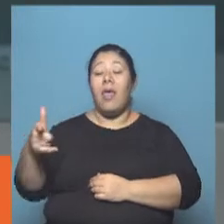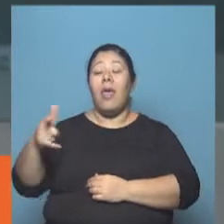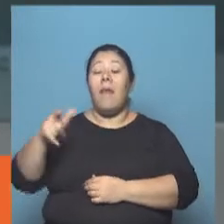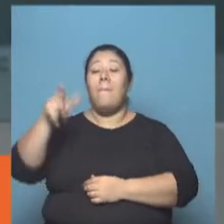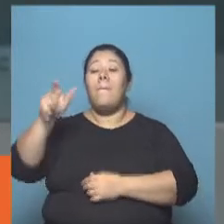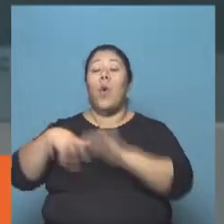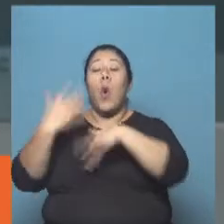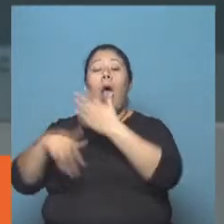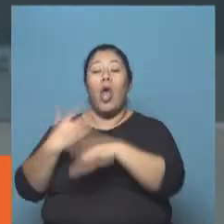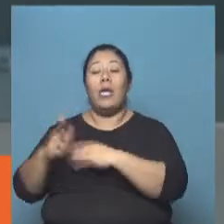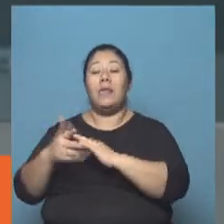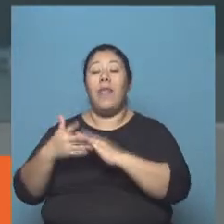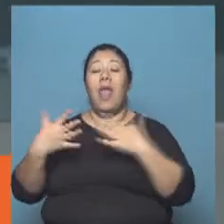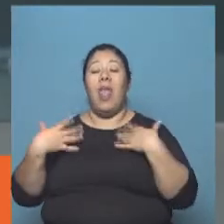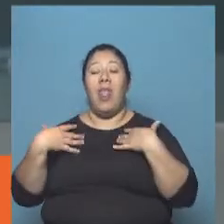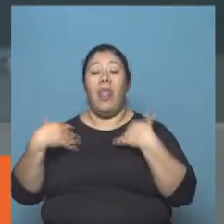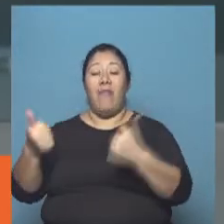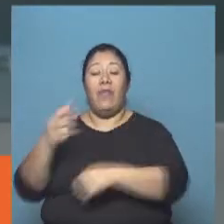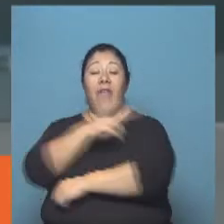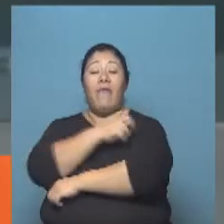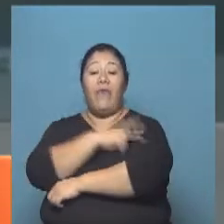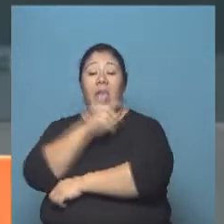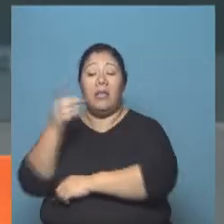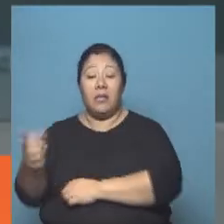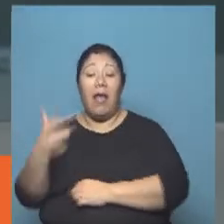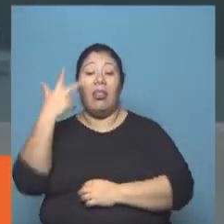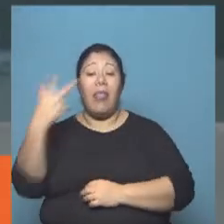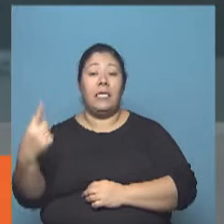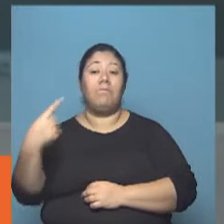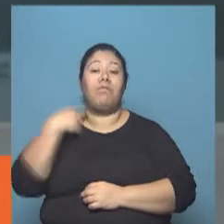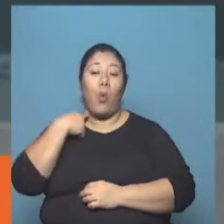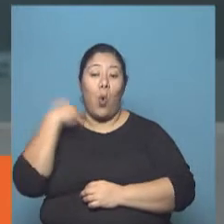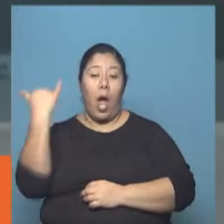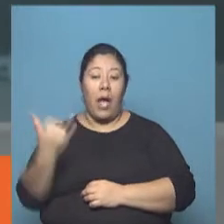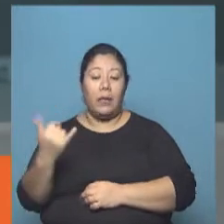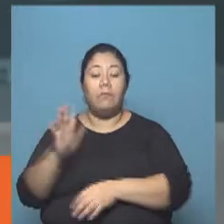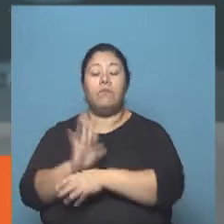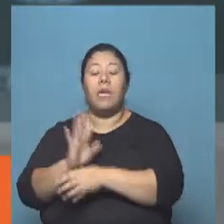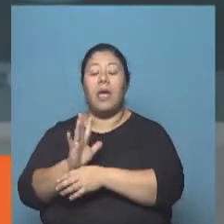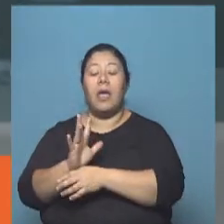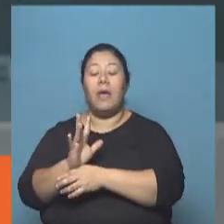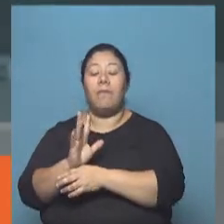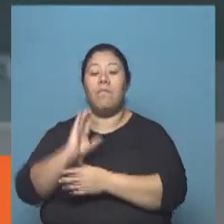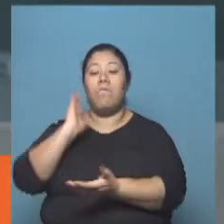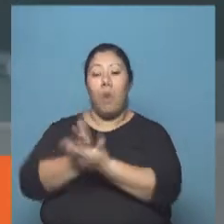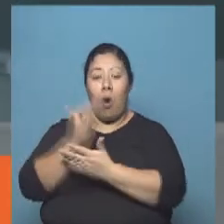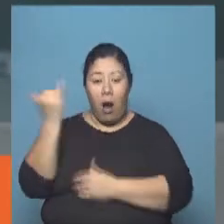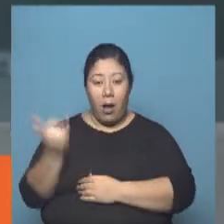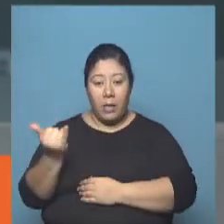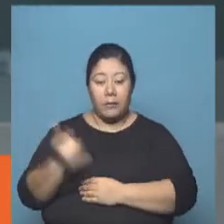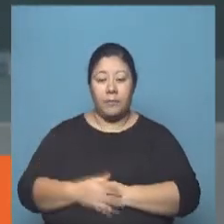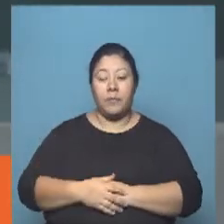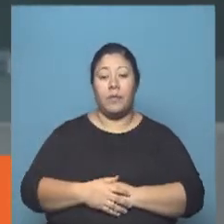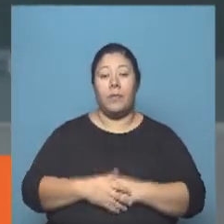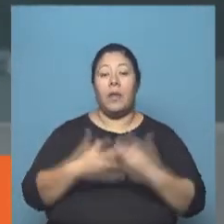No, a ver, los partidos, hoy por hoy es muy difícil no ver un partido que no tenga